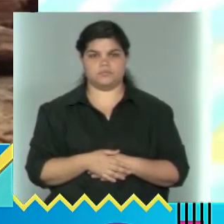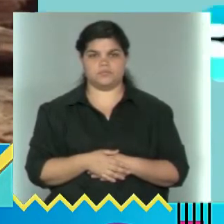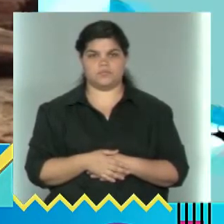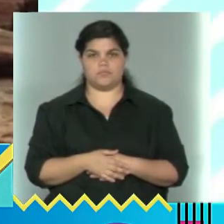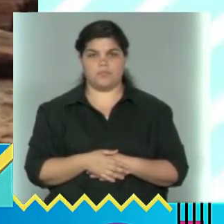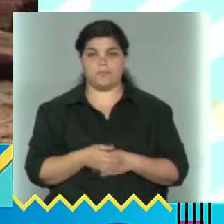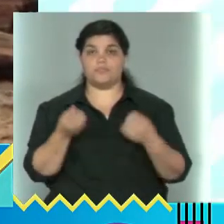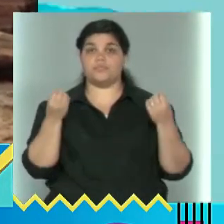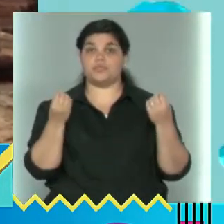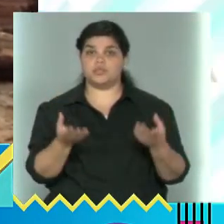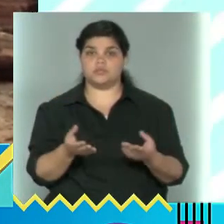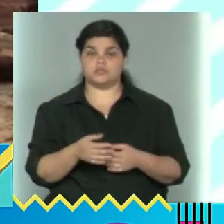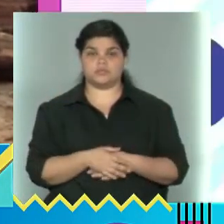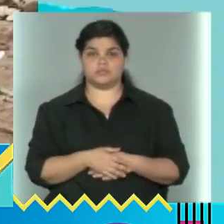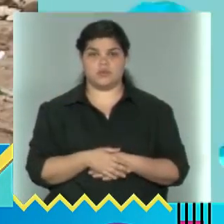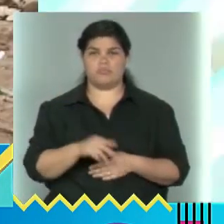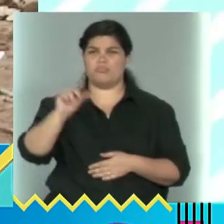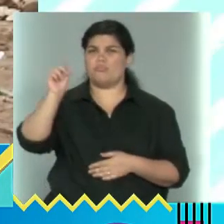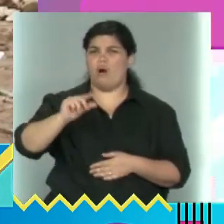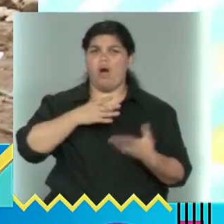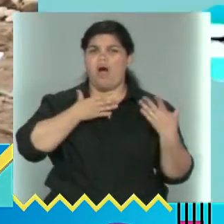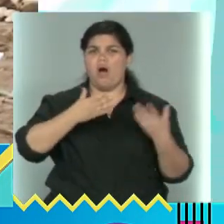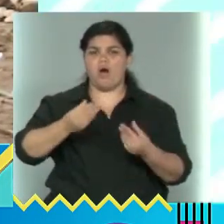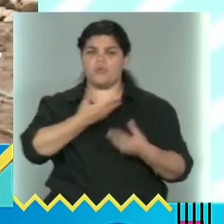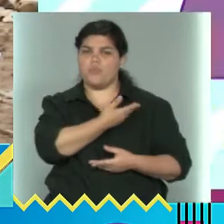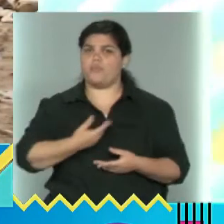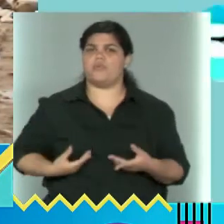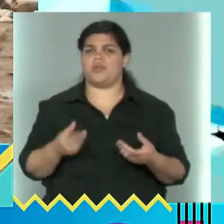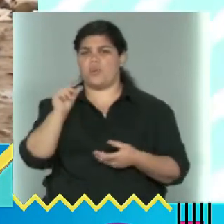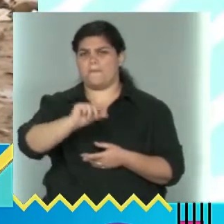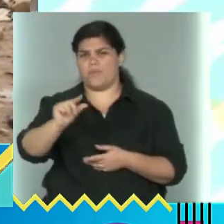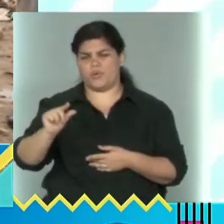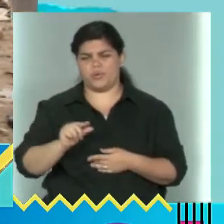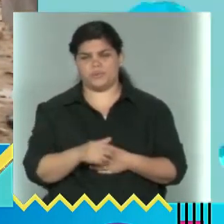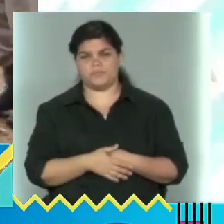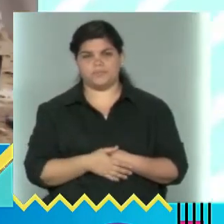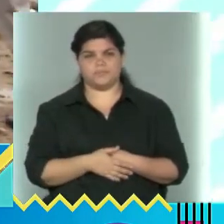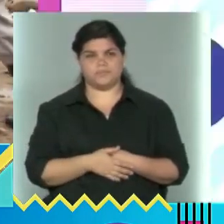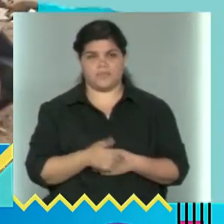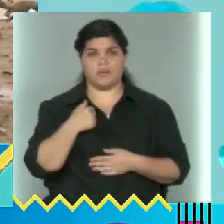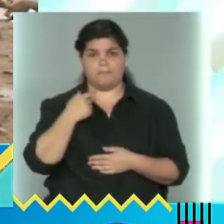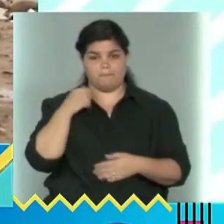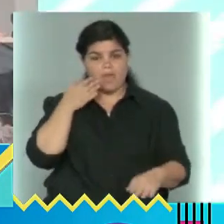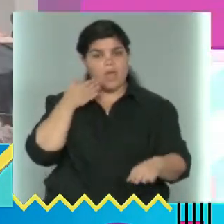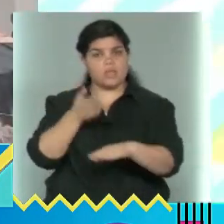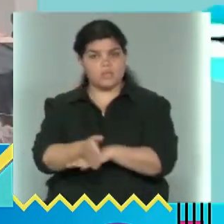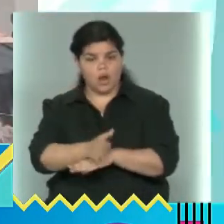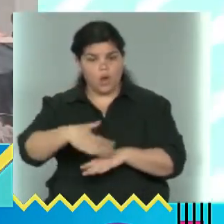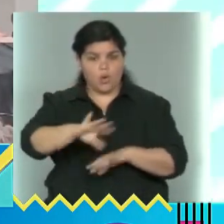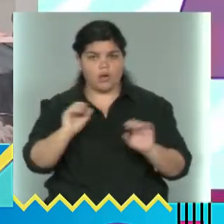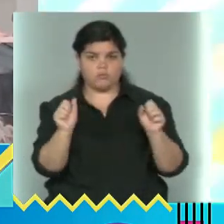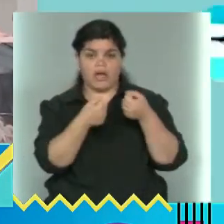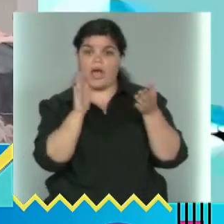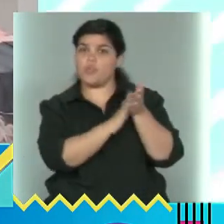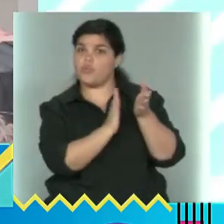Así que fue muy pobre la ayuda que recibían del Estado. Cuando me dejaron entrar al campo, me hicieron firmar